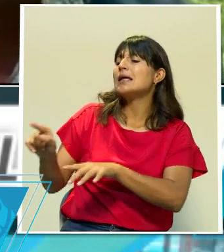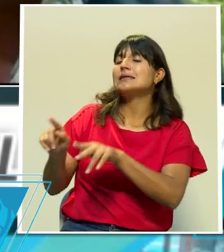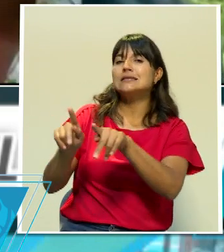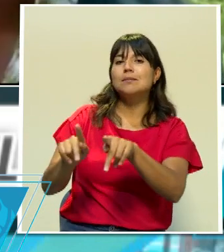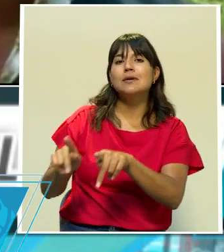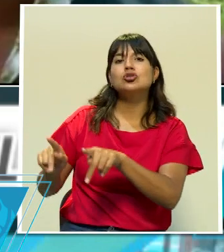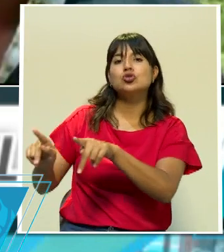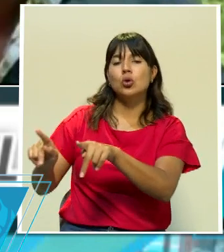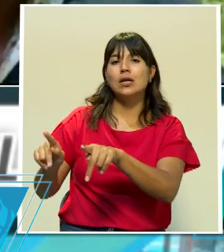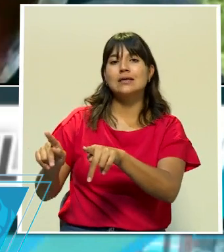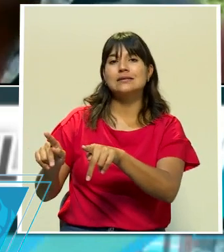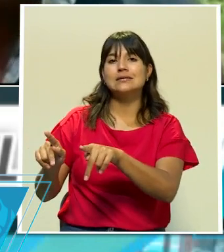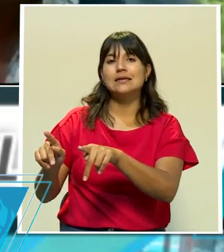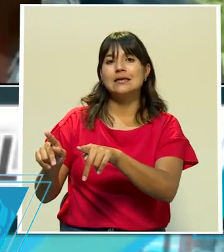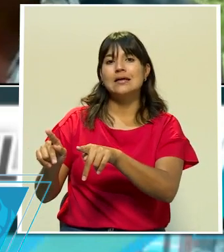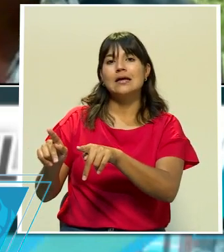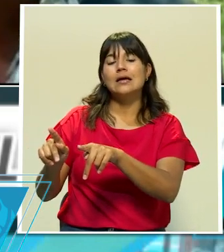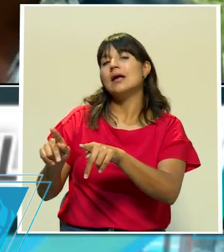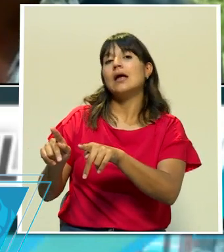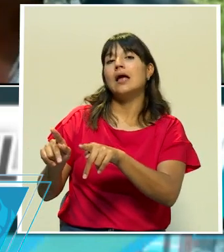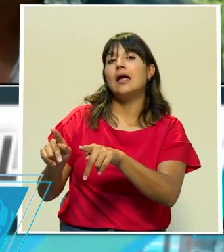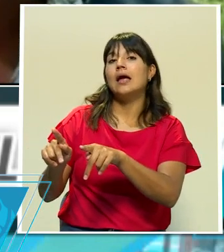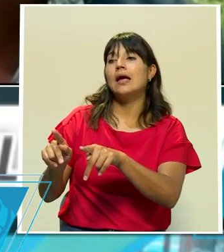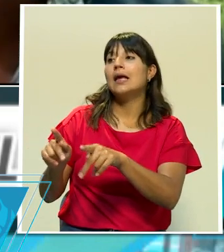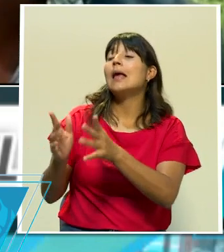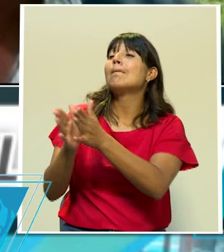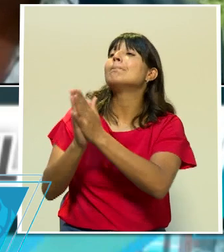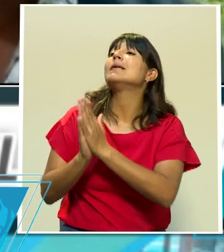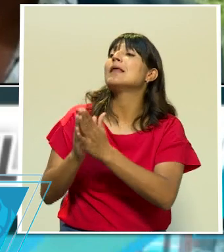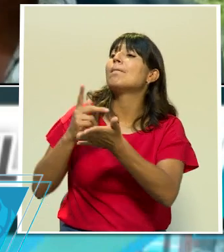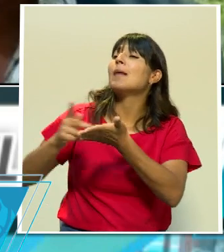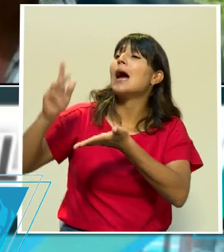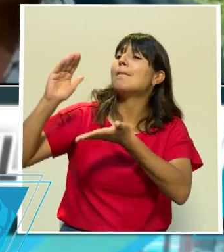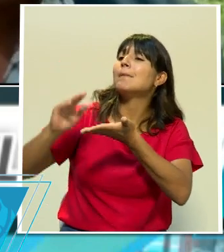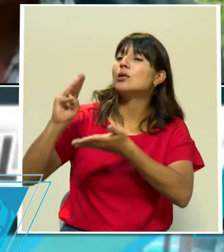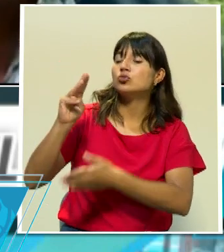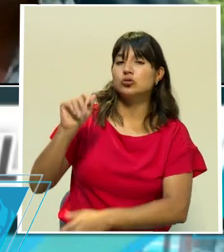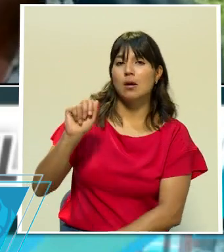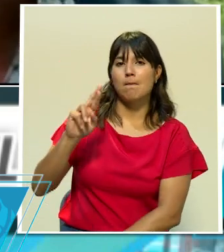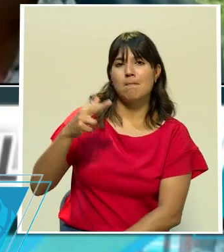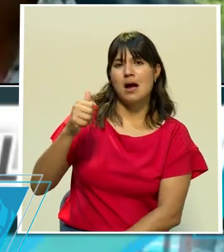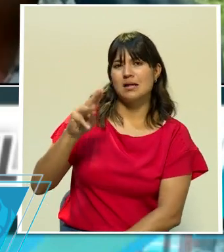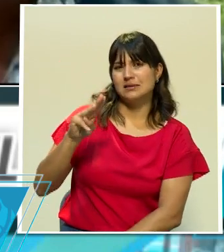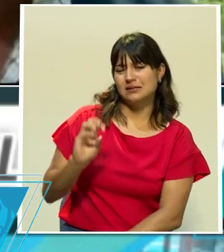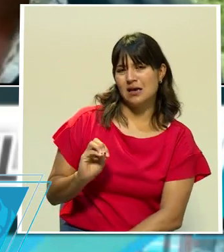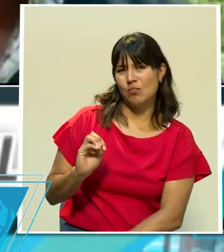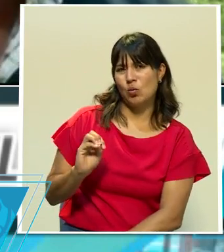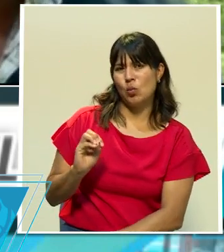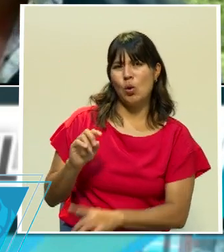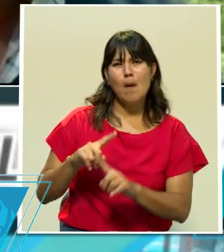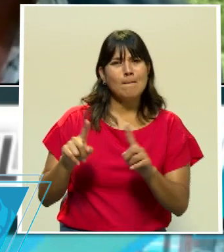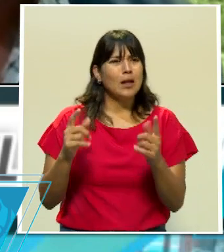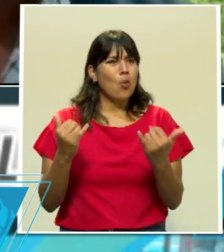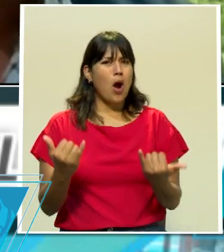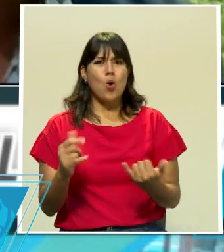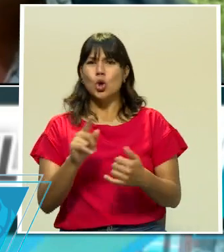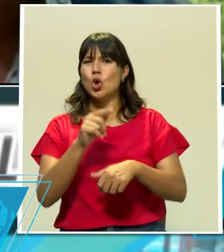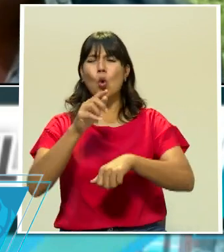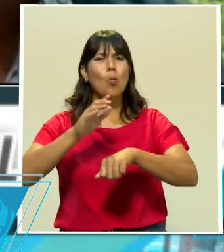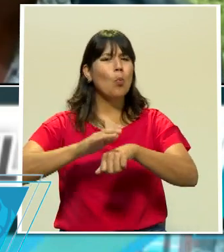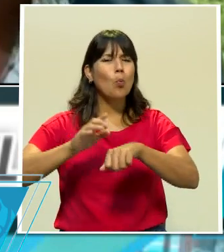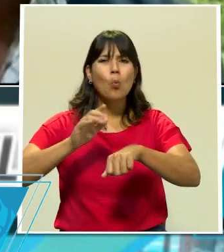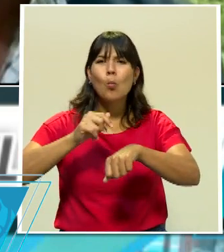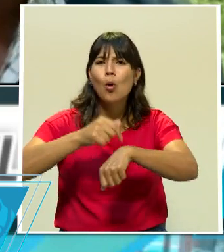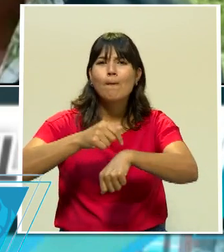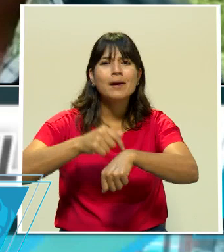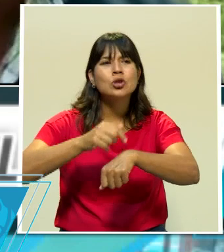sus vehículos, cobrándoles menos marchamo. Pero no es el momento de estar haciendo